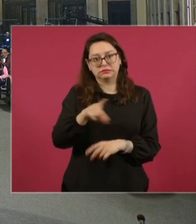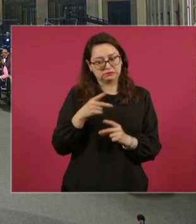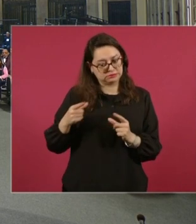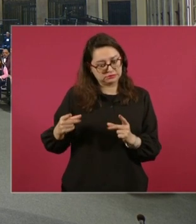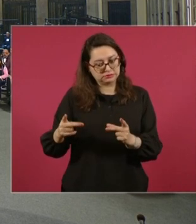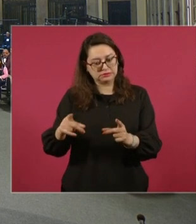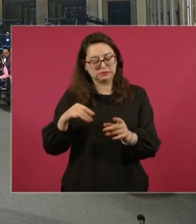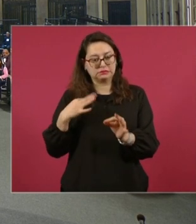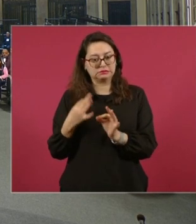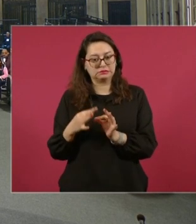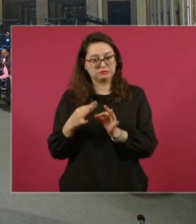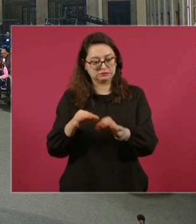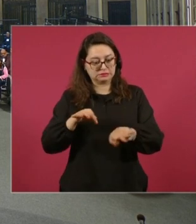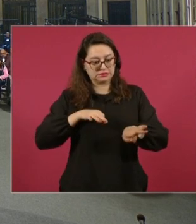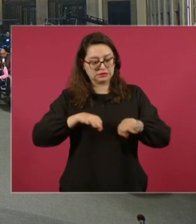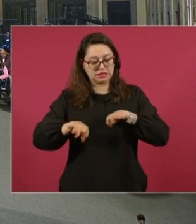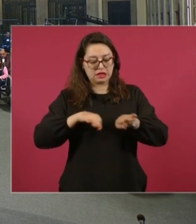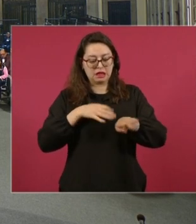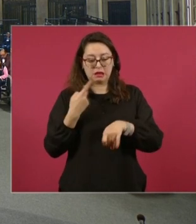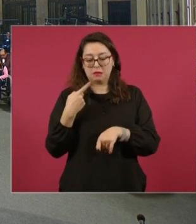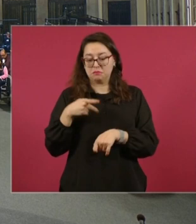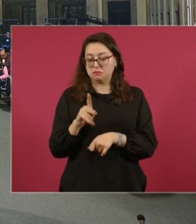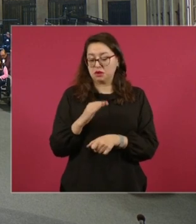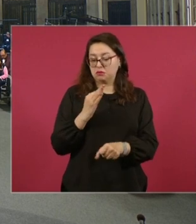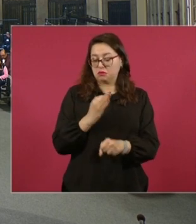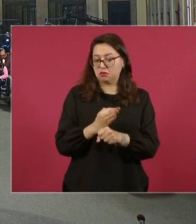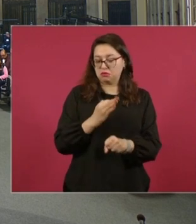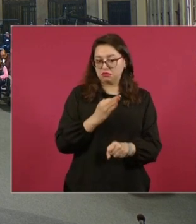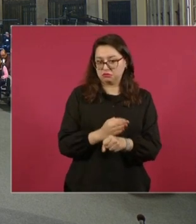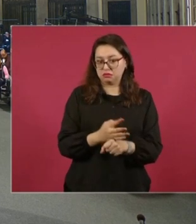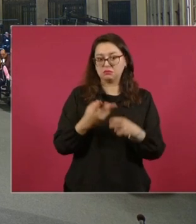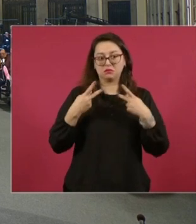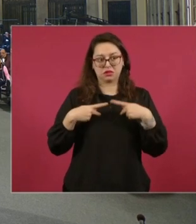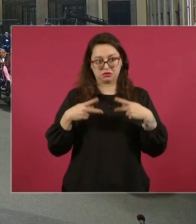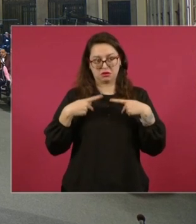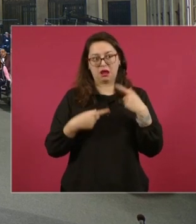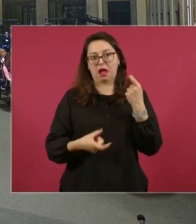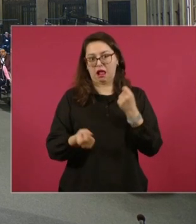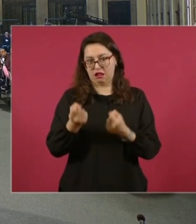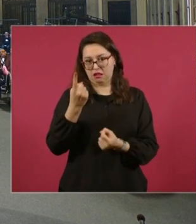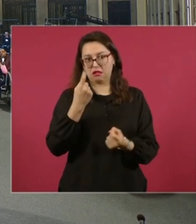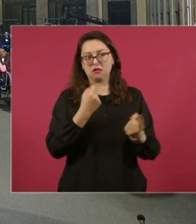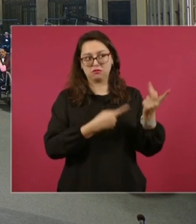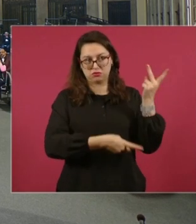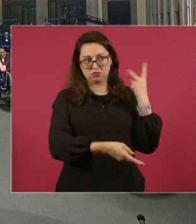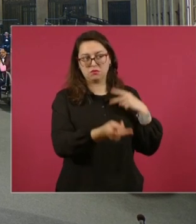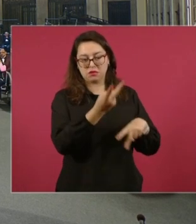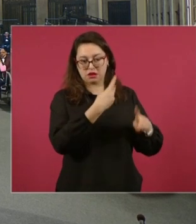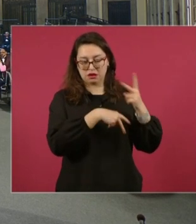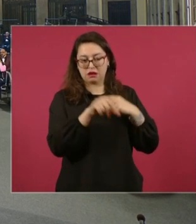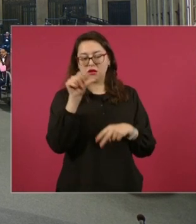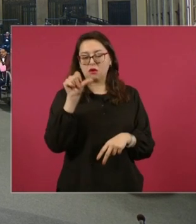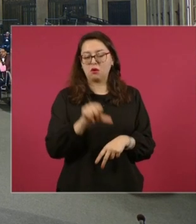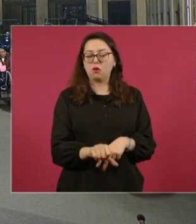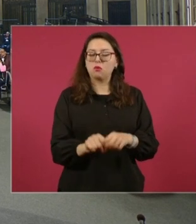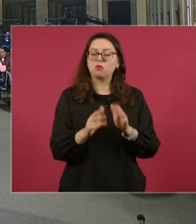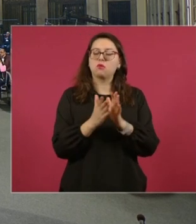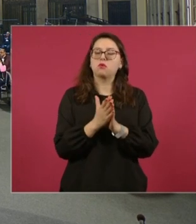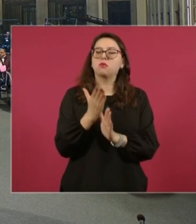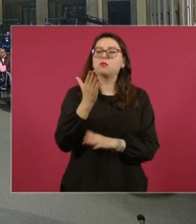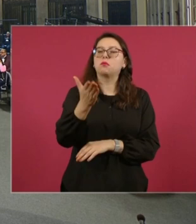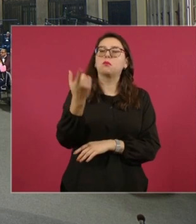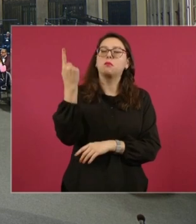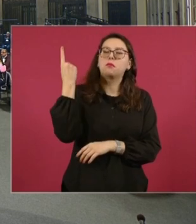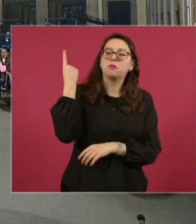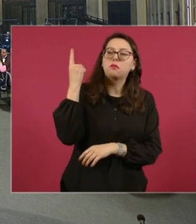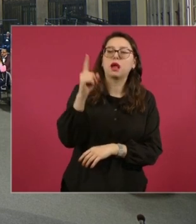sentido, los pobladores de Mismaloya, algunos están aquí, y piden de nueva cuenta que instruya a